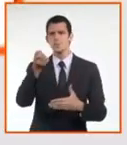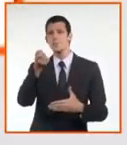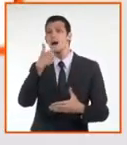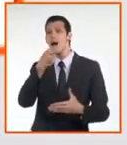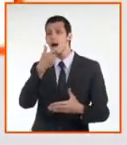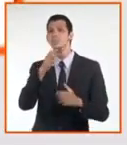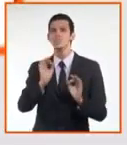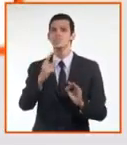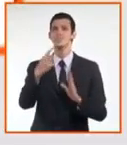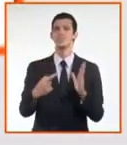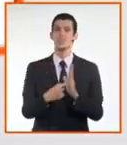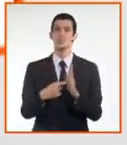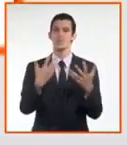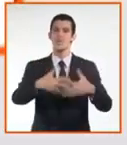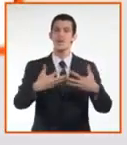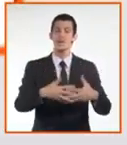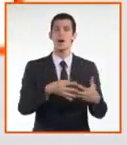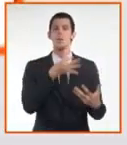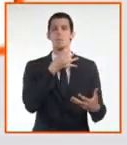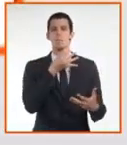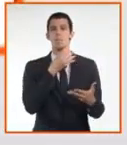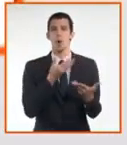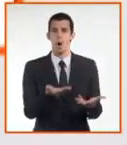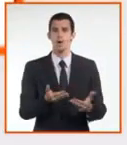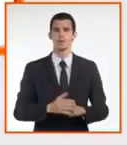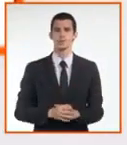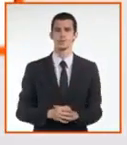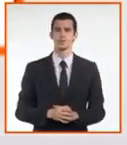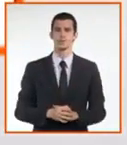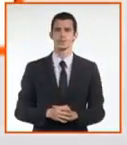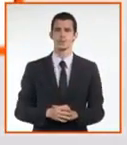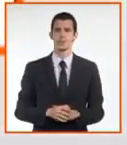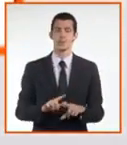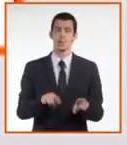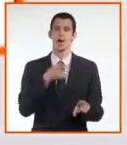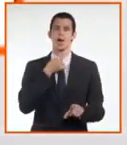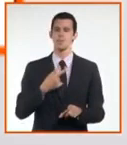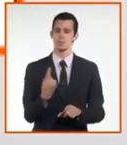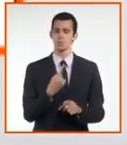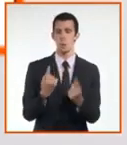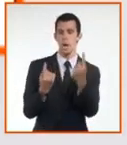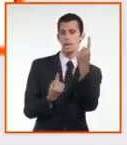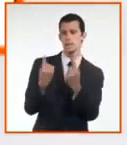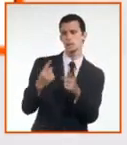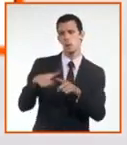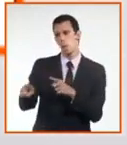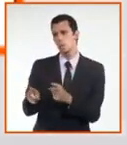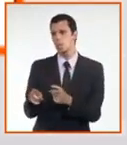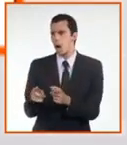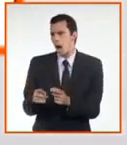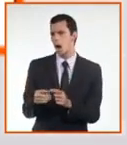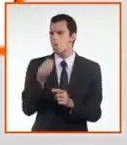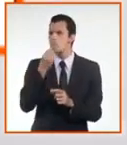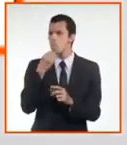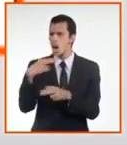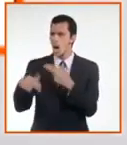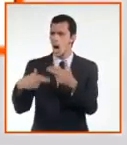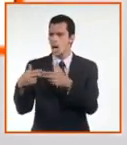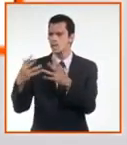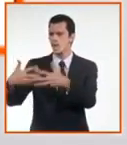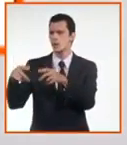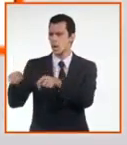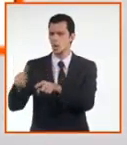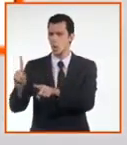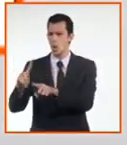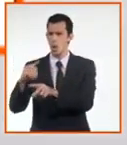dedicada también porque son hormonas no hay forma de moverlo hacia o sin pasar a otra instalación productiva si no hubiésemos